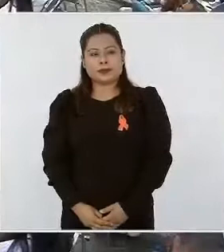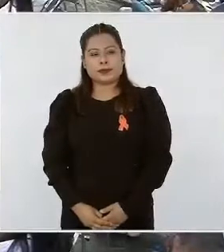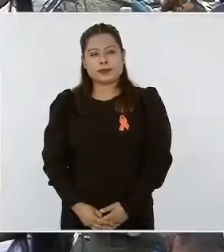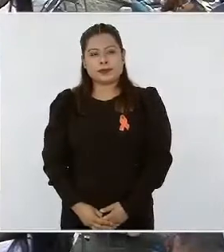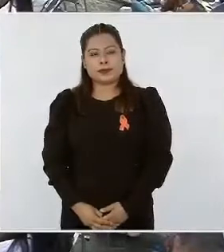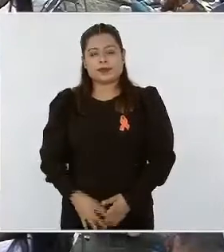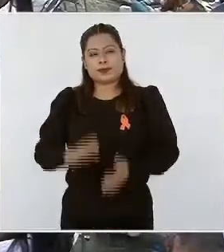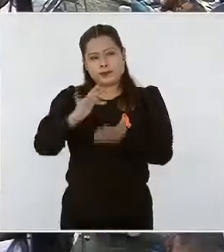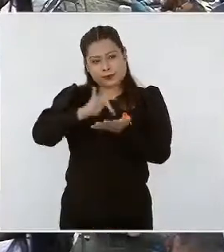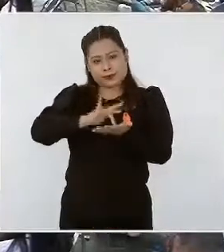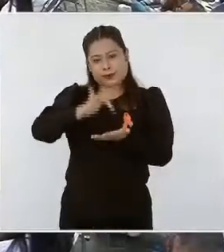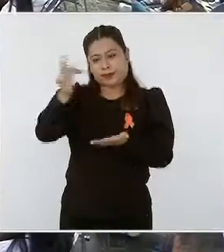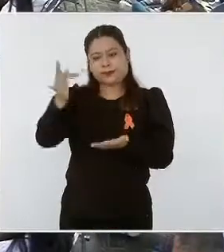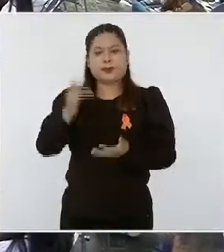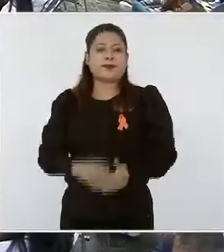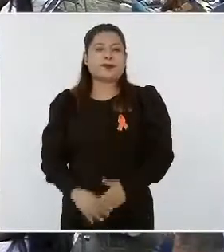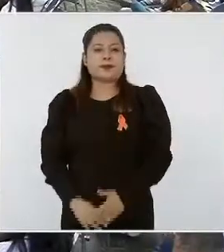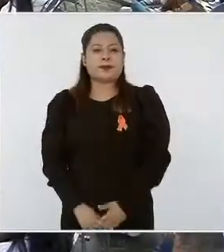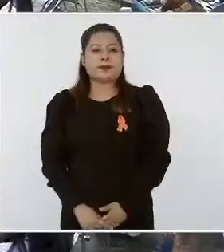Gracias.